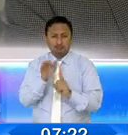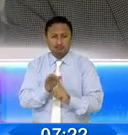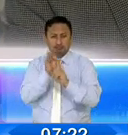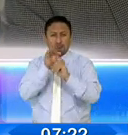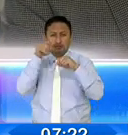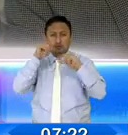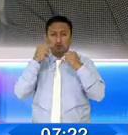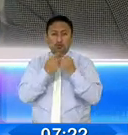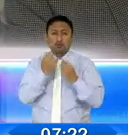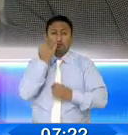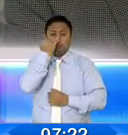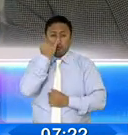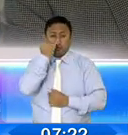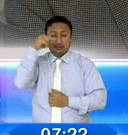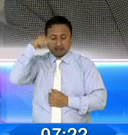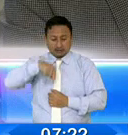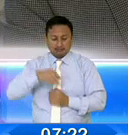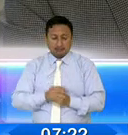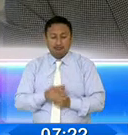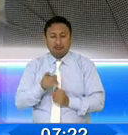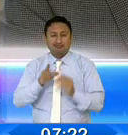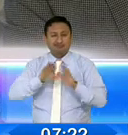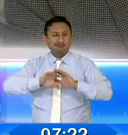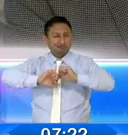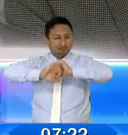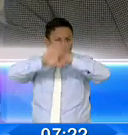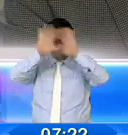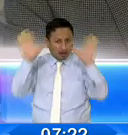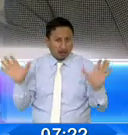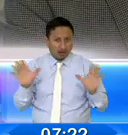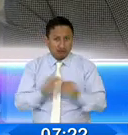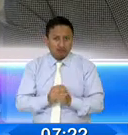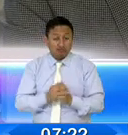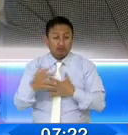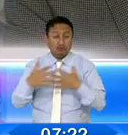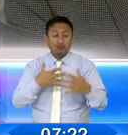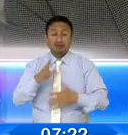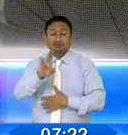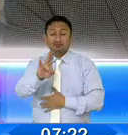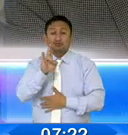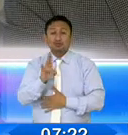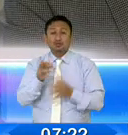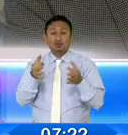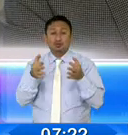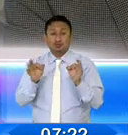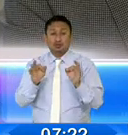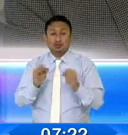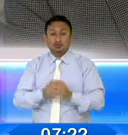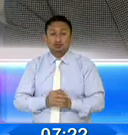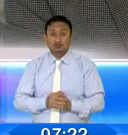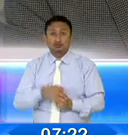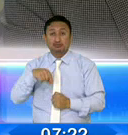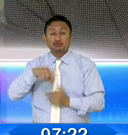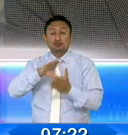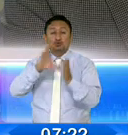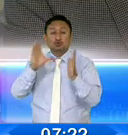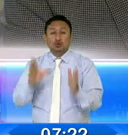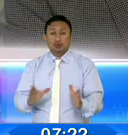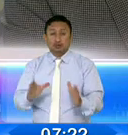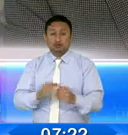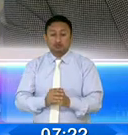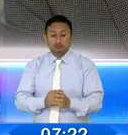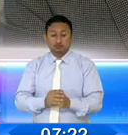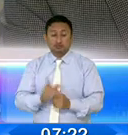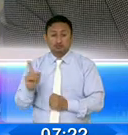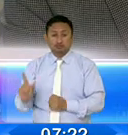para transparentar lo que el 7 de febrero y los ciudadanos pusieron